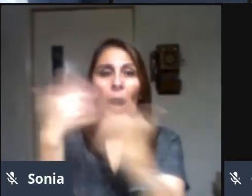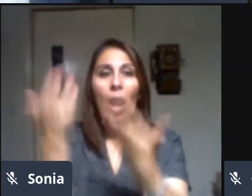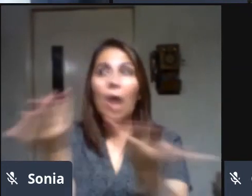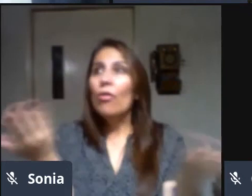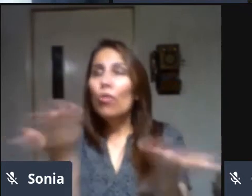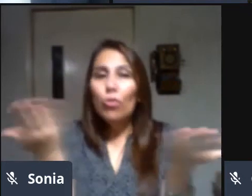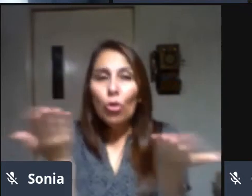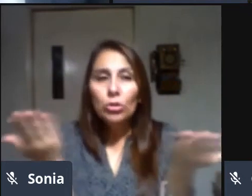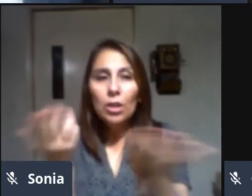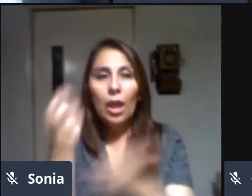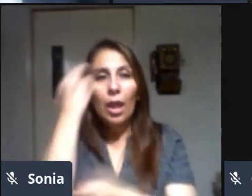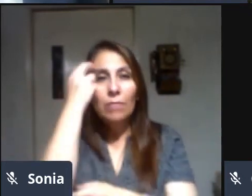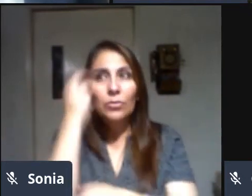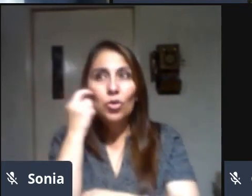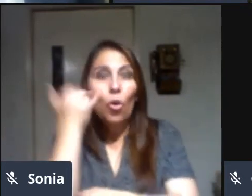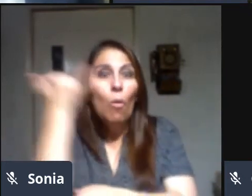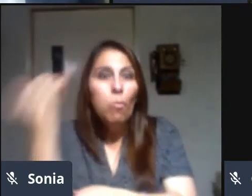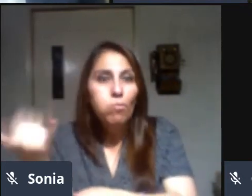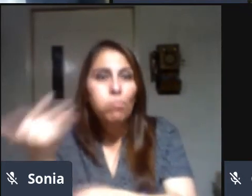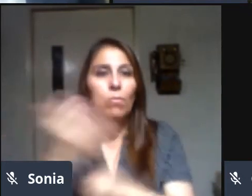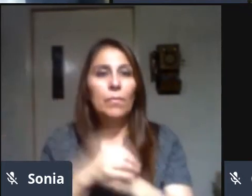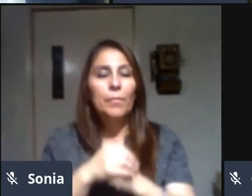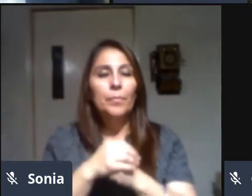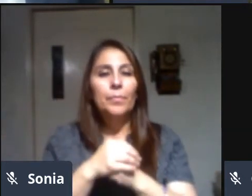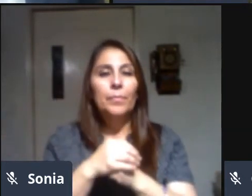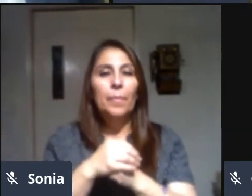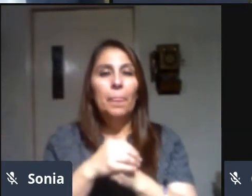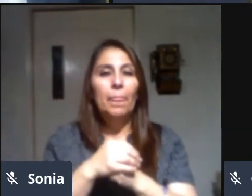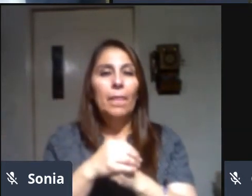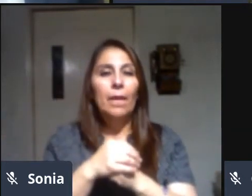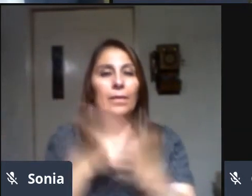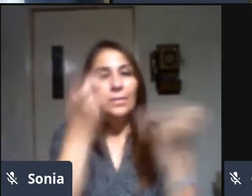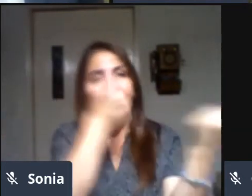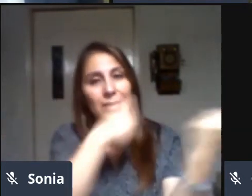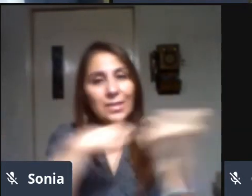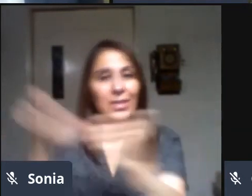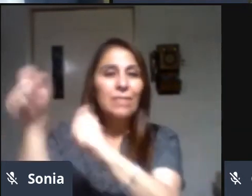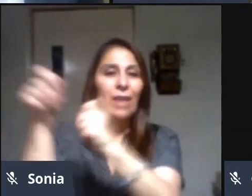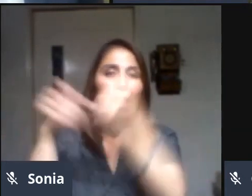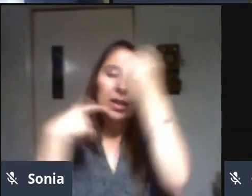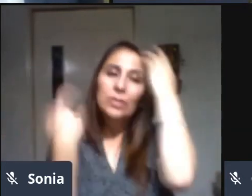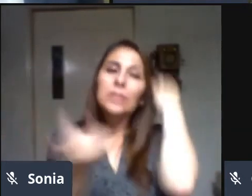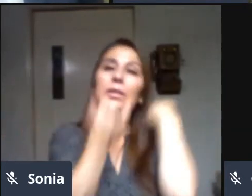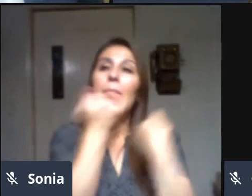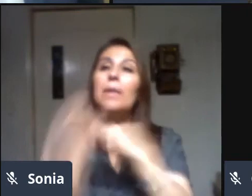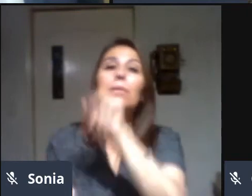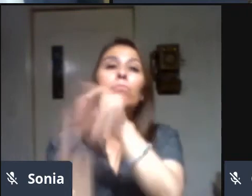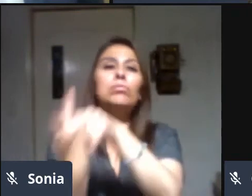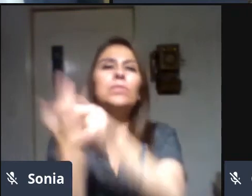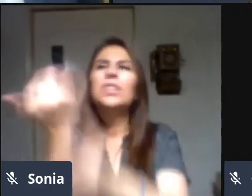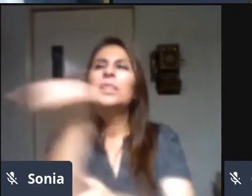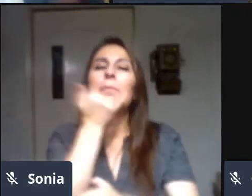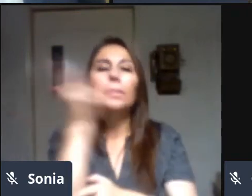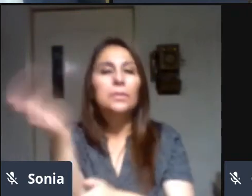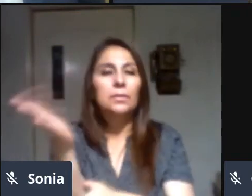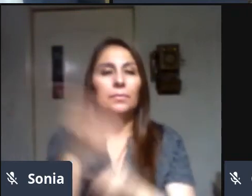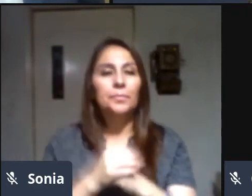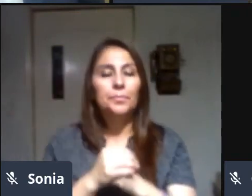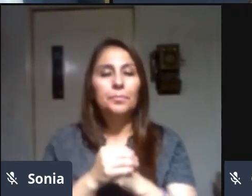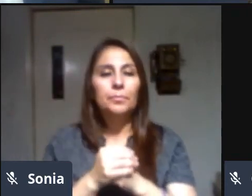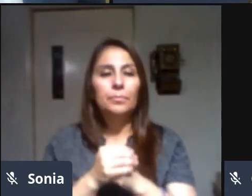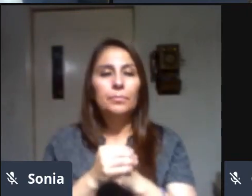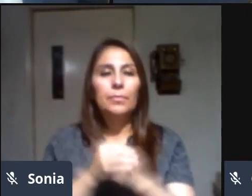los términos de ioánina qué es lo que genera por ejemplo que hace